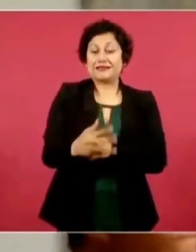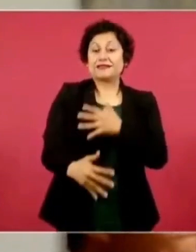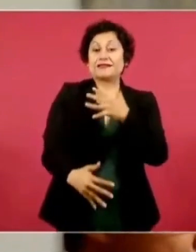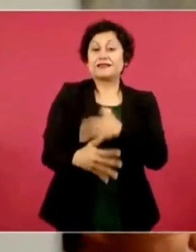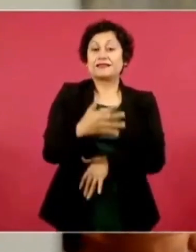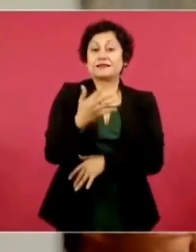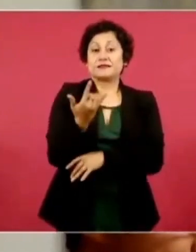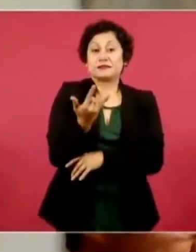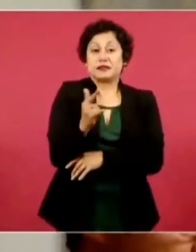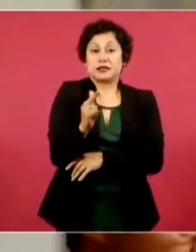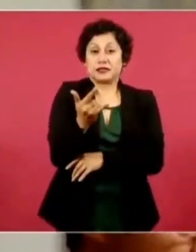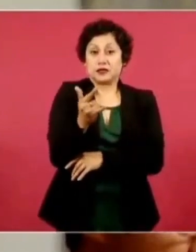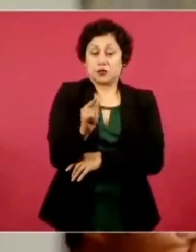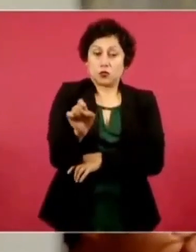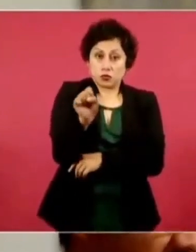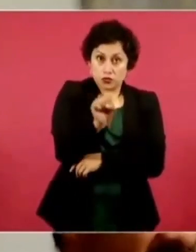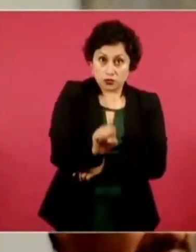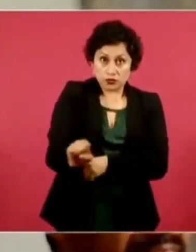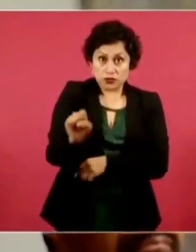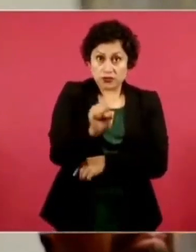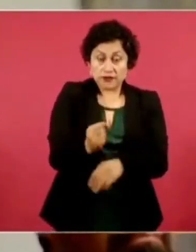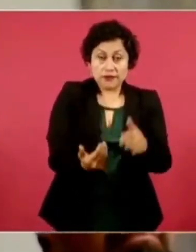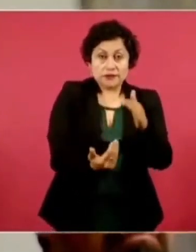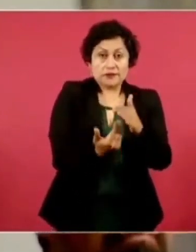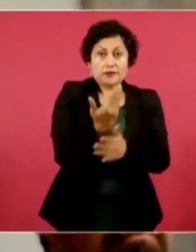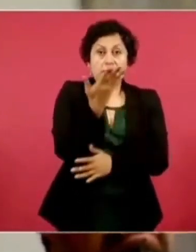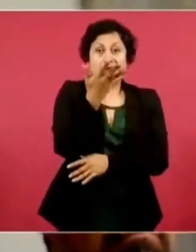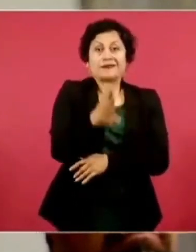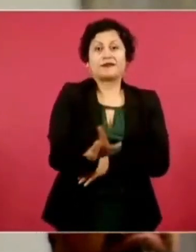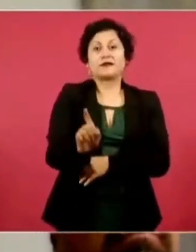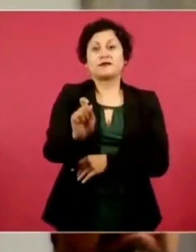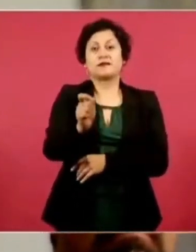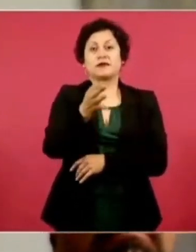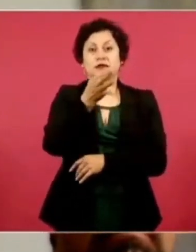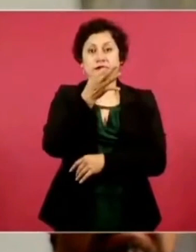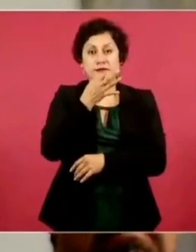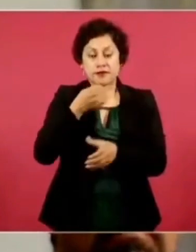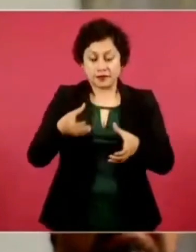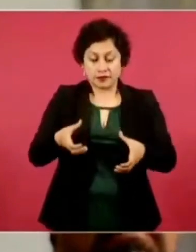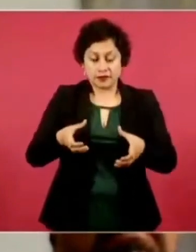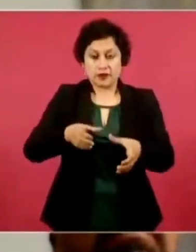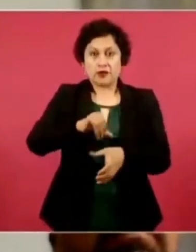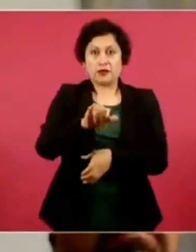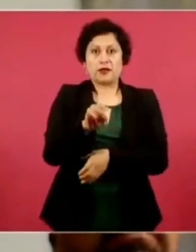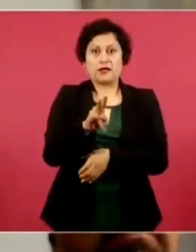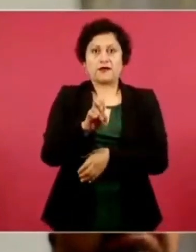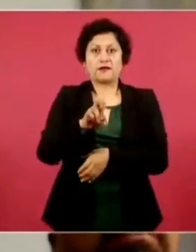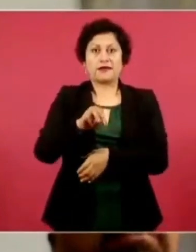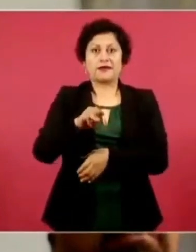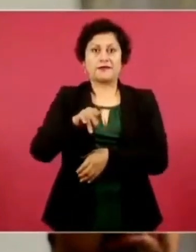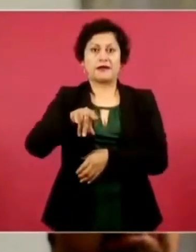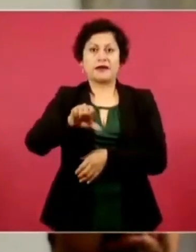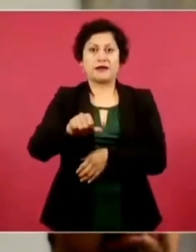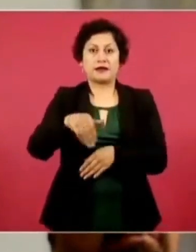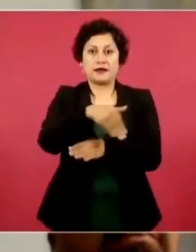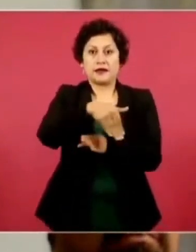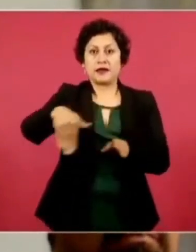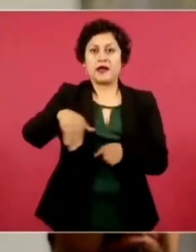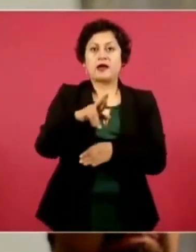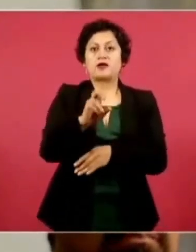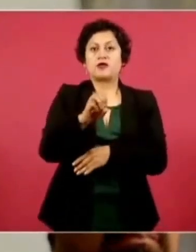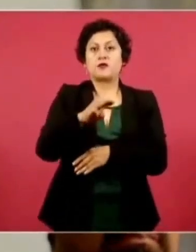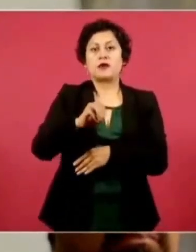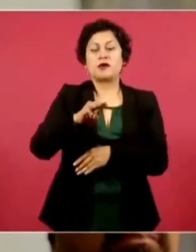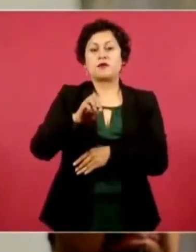las 10:20 de la mañana, en la avenida Javier Mina, esquina con Román Morales, esta es la zona